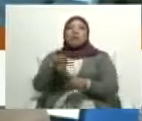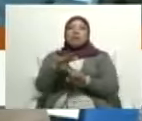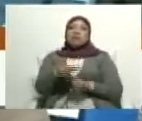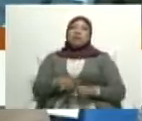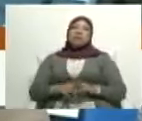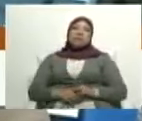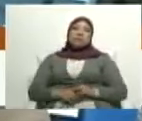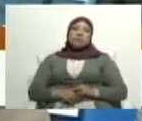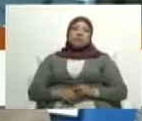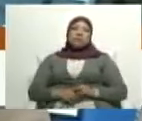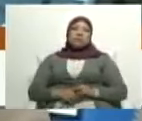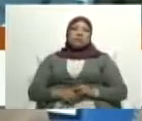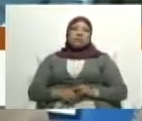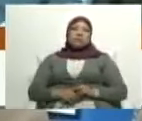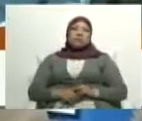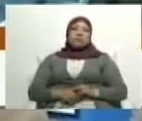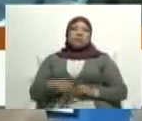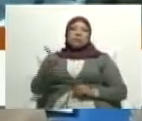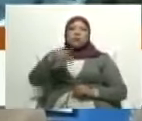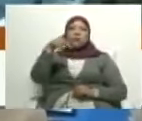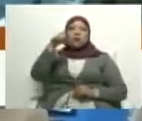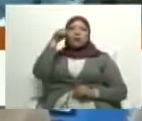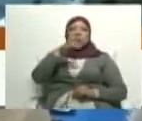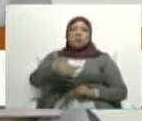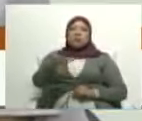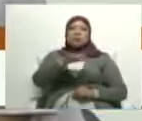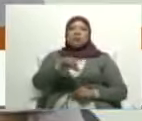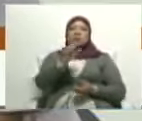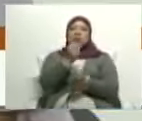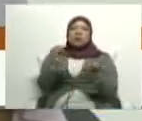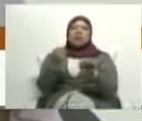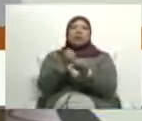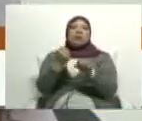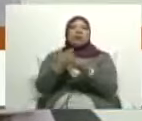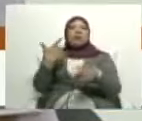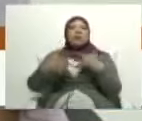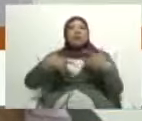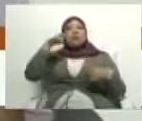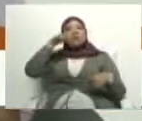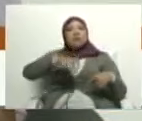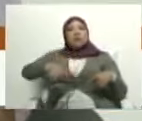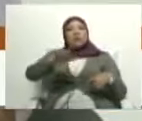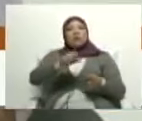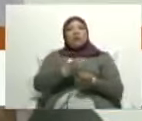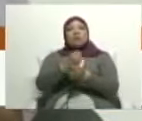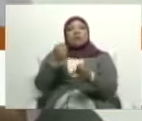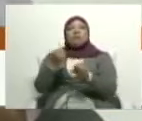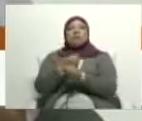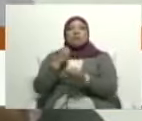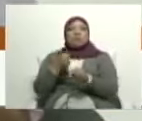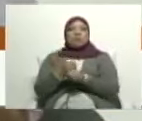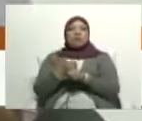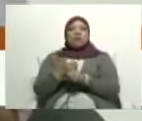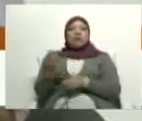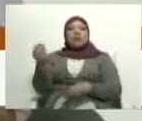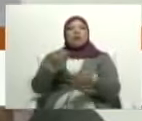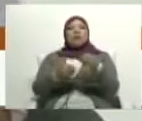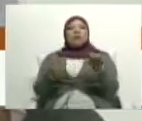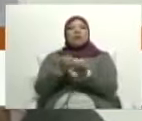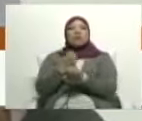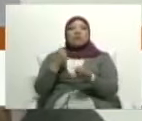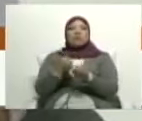No podemos ir a la independencia política plena, a un pueblo entregado a las